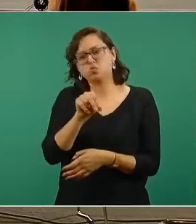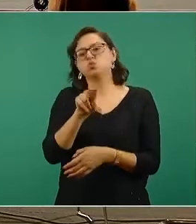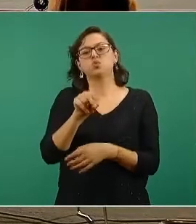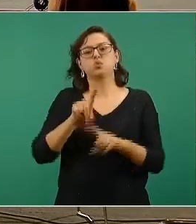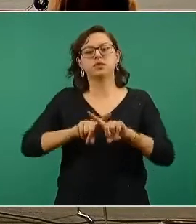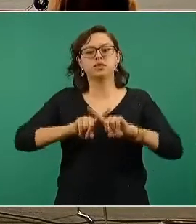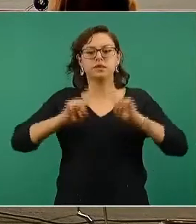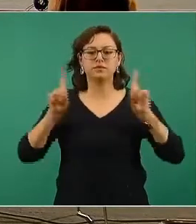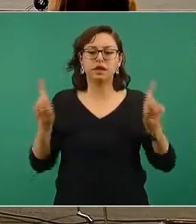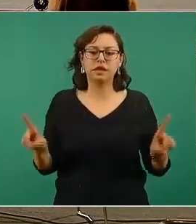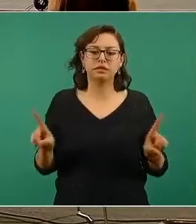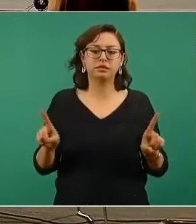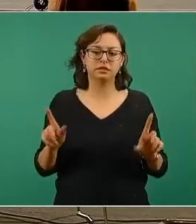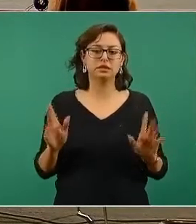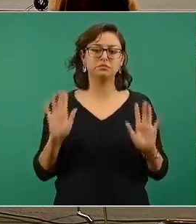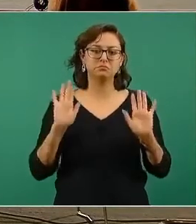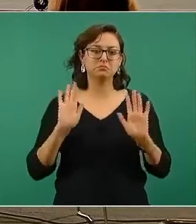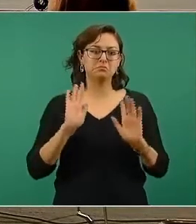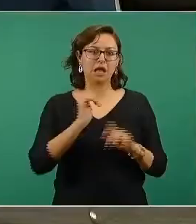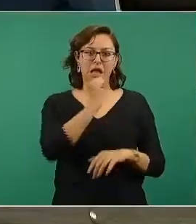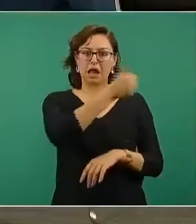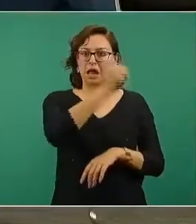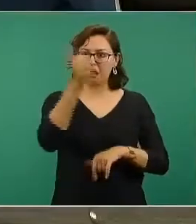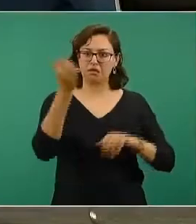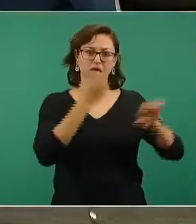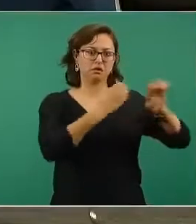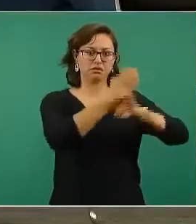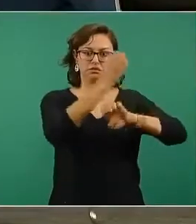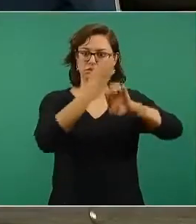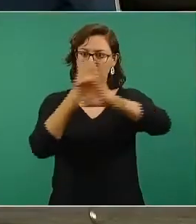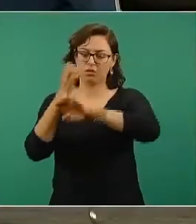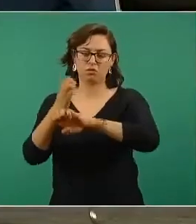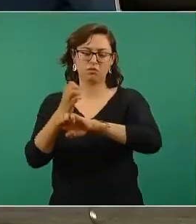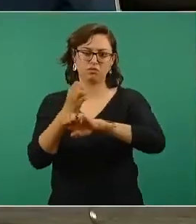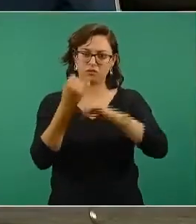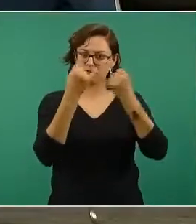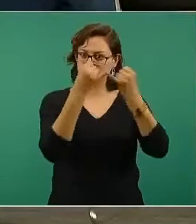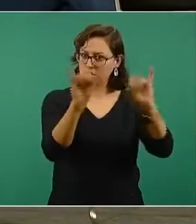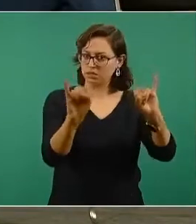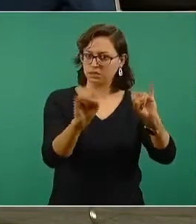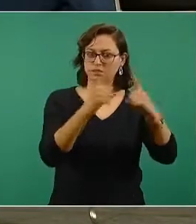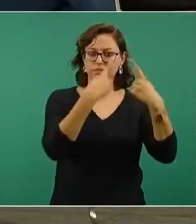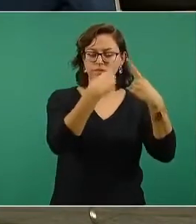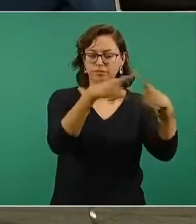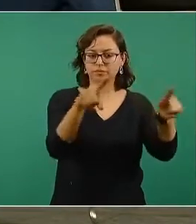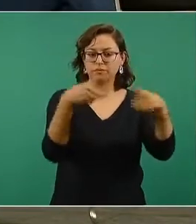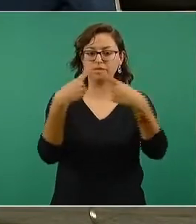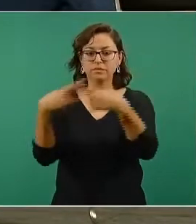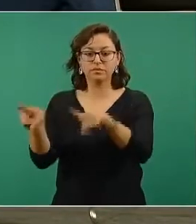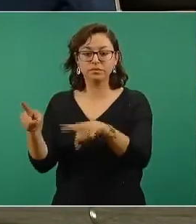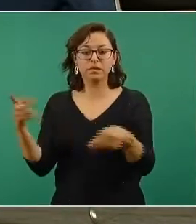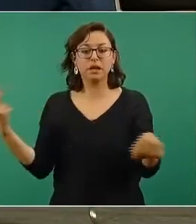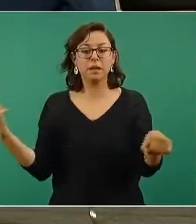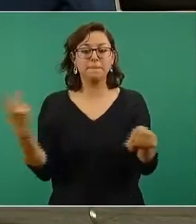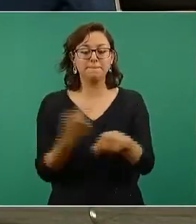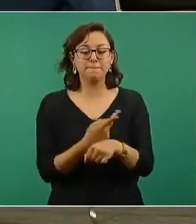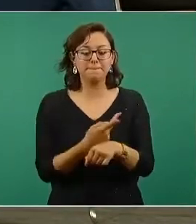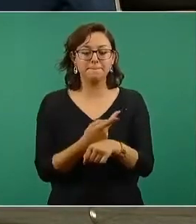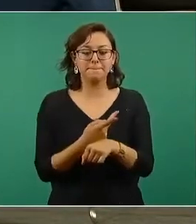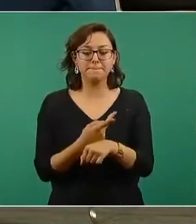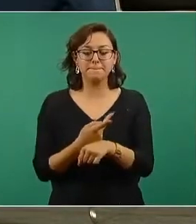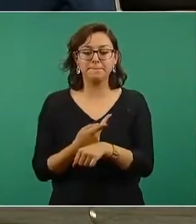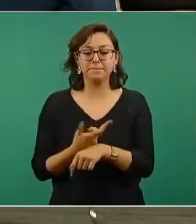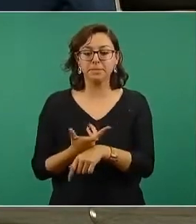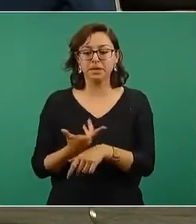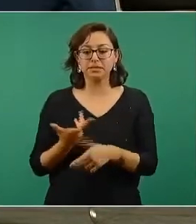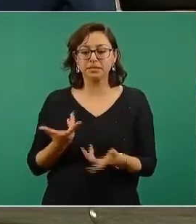que en el estado de Hidalgo, como se hizo la convocatoria a nivel nacional, los adultos mayores se